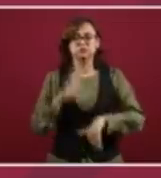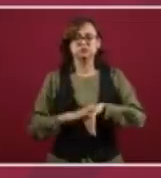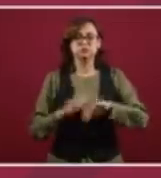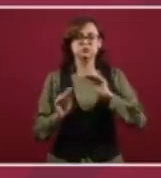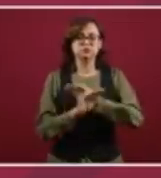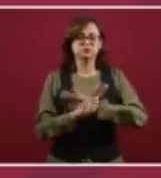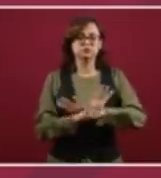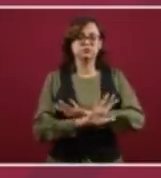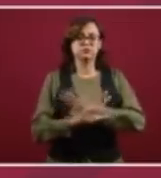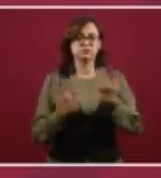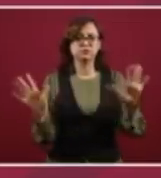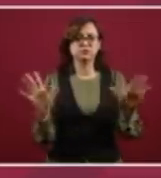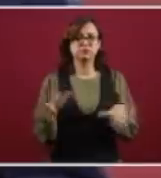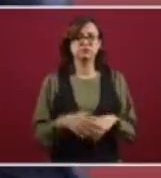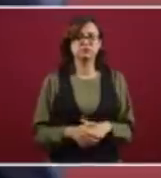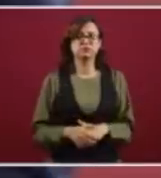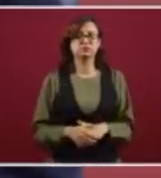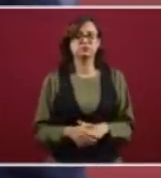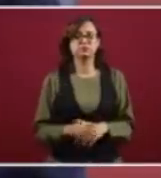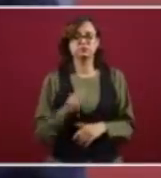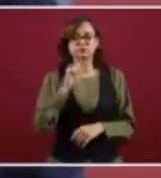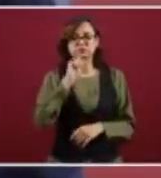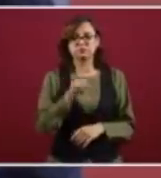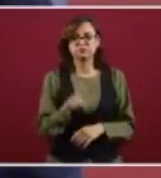Lo mismo en el caso de